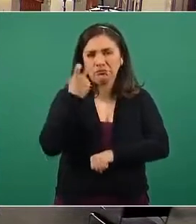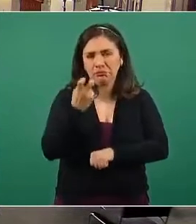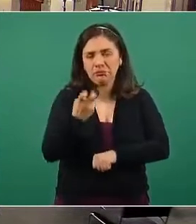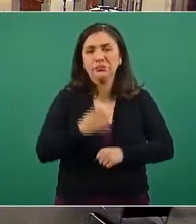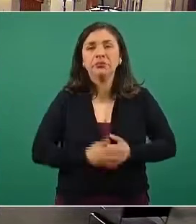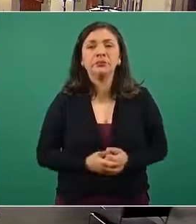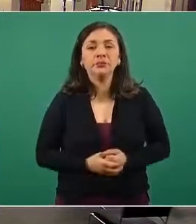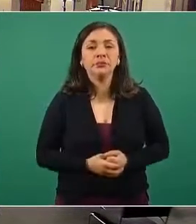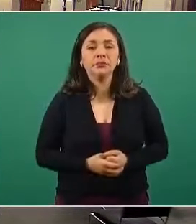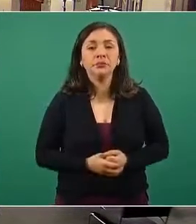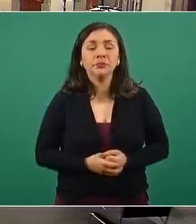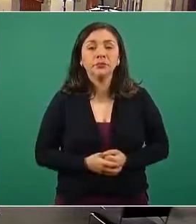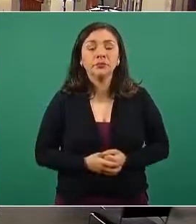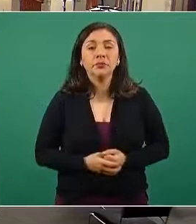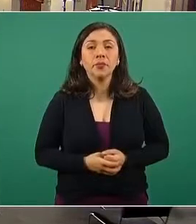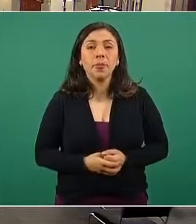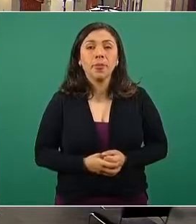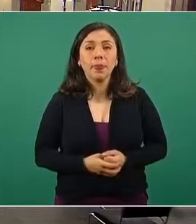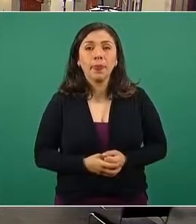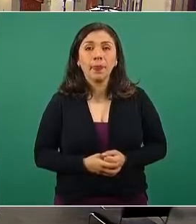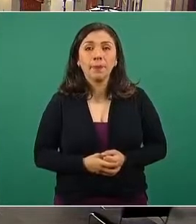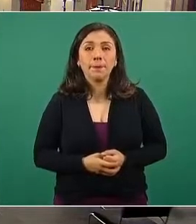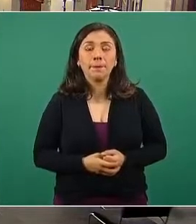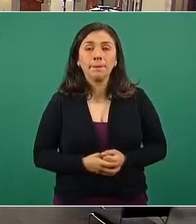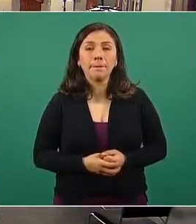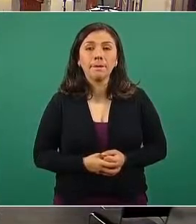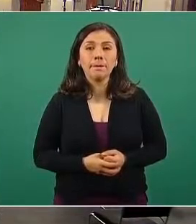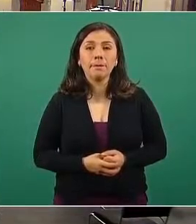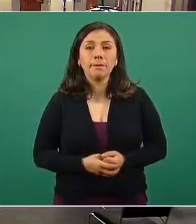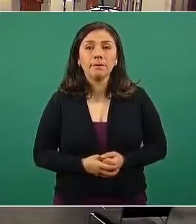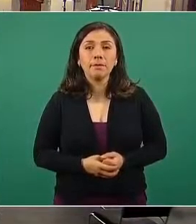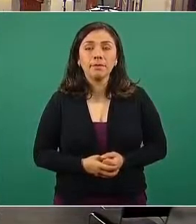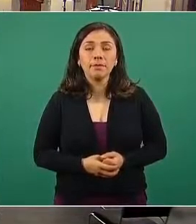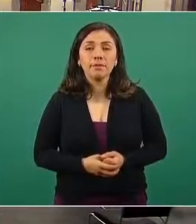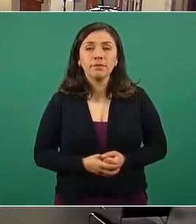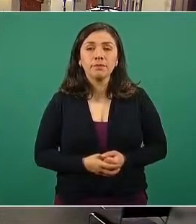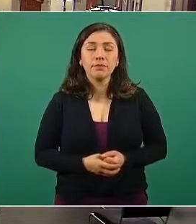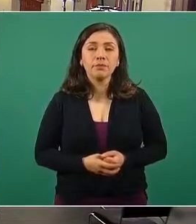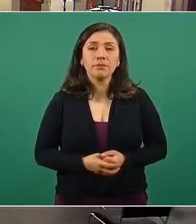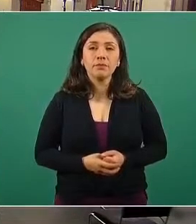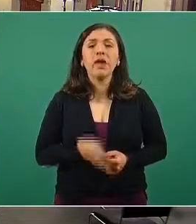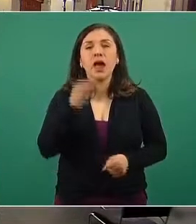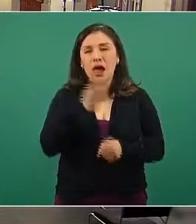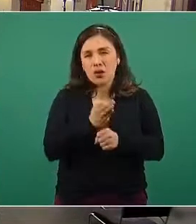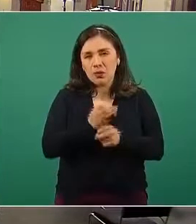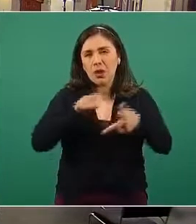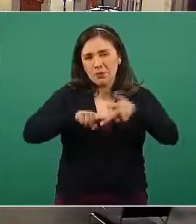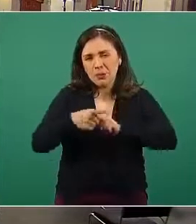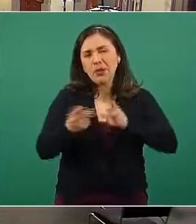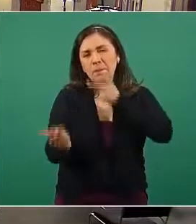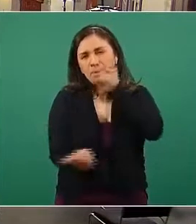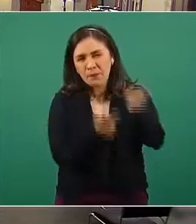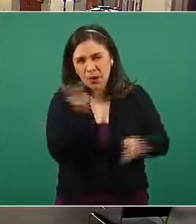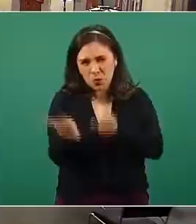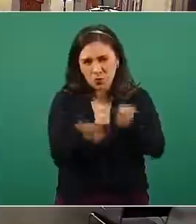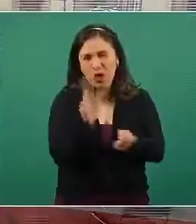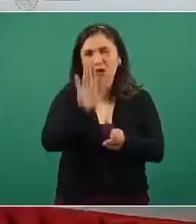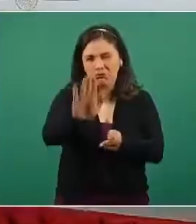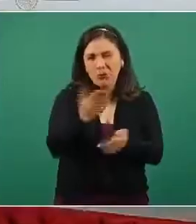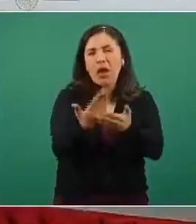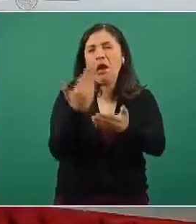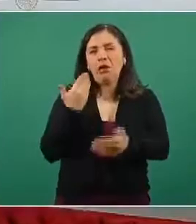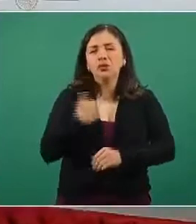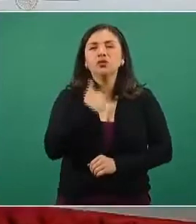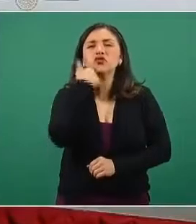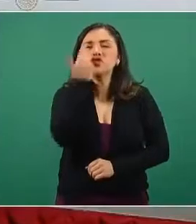2 puntos. Y antes de pasar al tomar preguntas de la prensa,